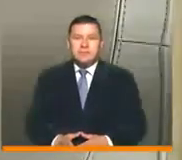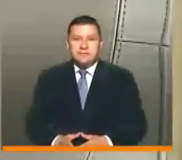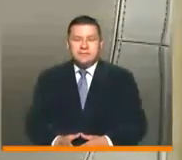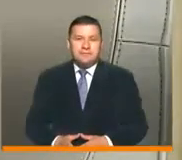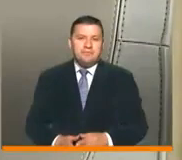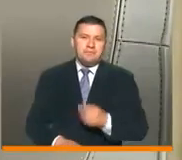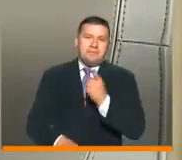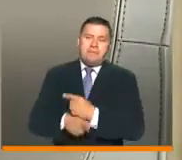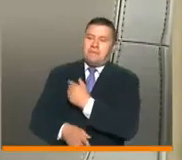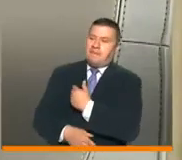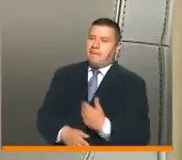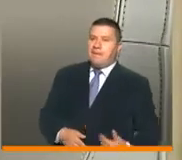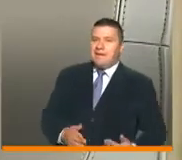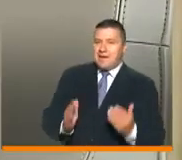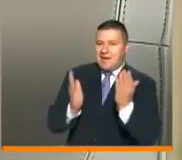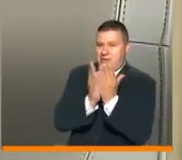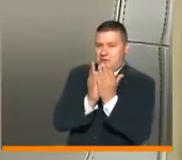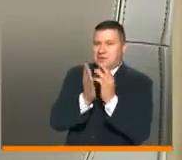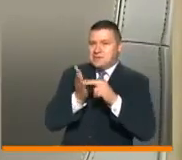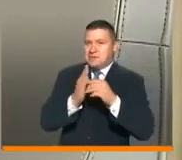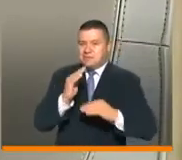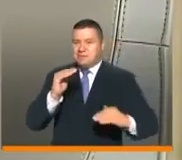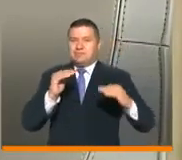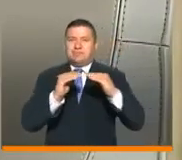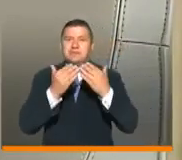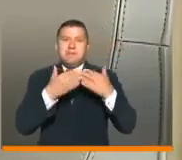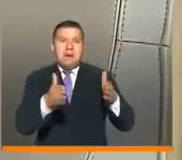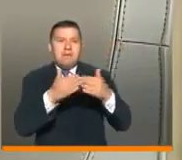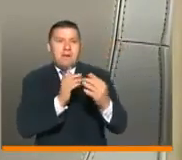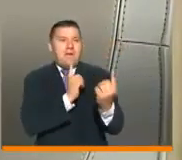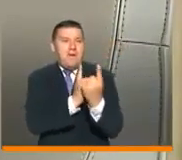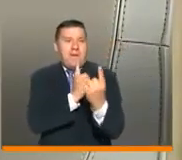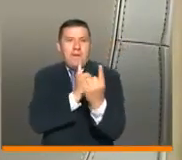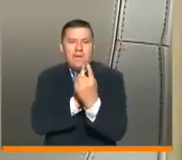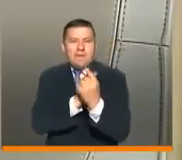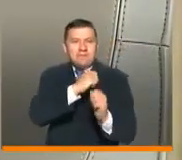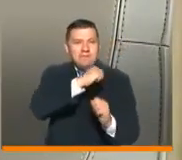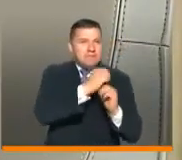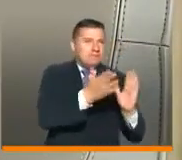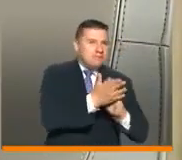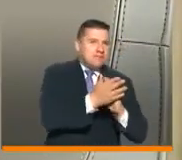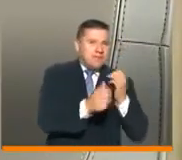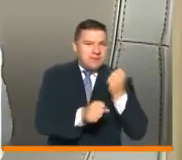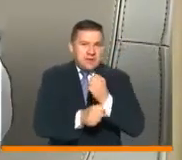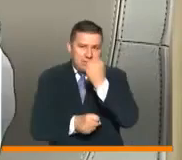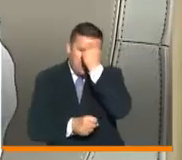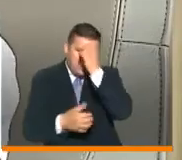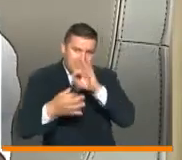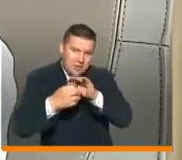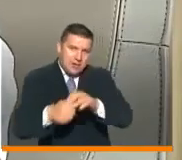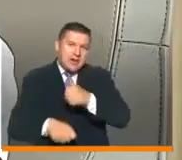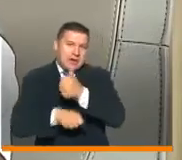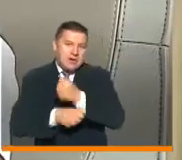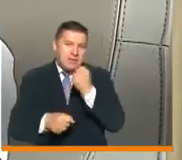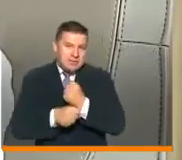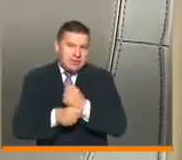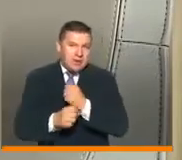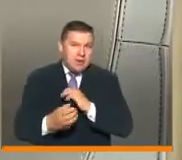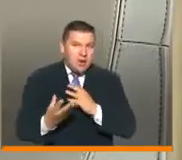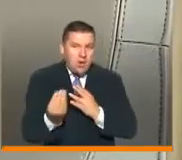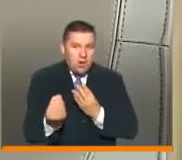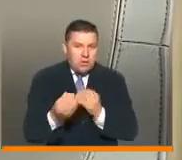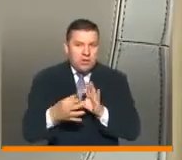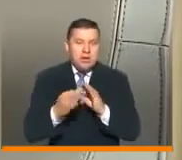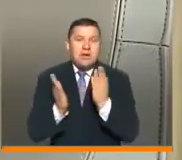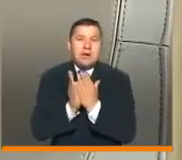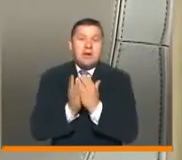Y en efecto, presidente, la educación es equidad. Reabrimos, nos reencontramos, infraestructura, trabajo con maestros y rectores, un trabajo realmente en equipo. Y